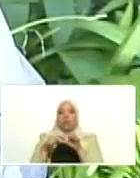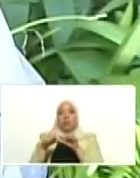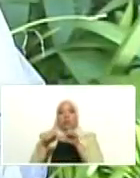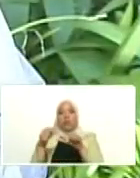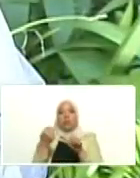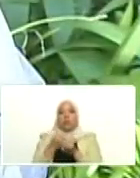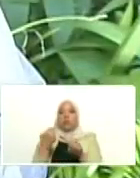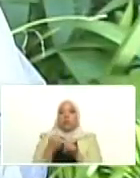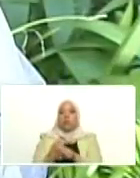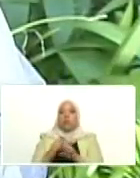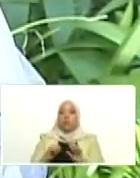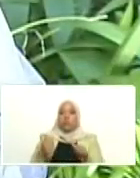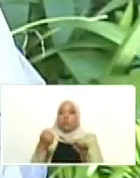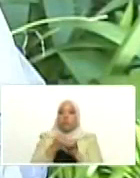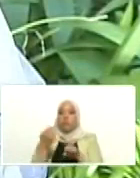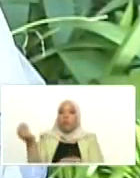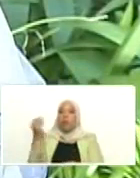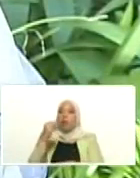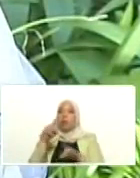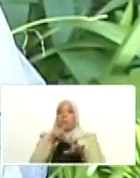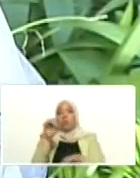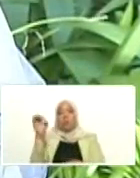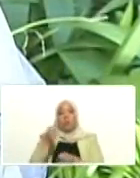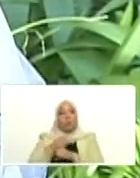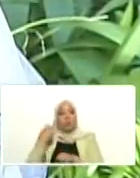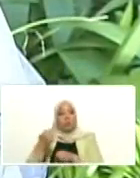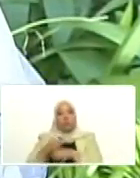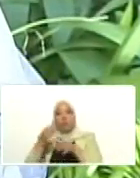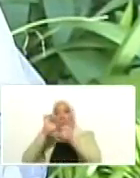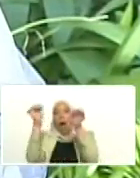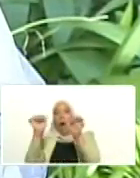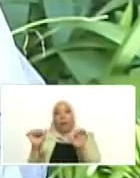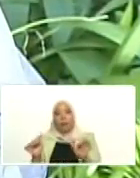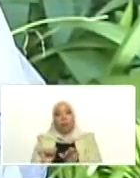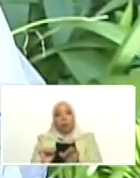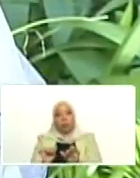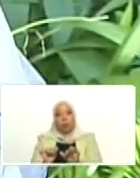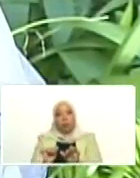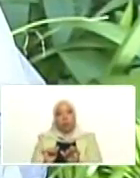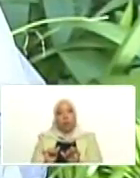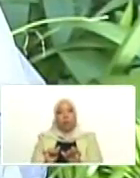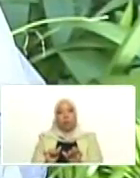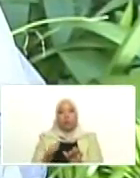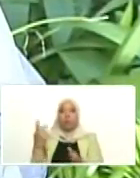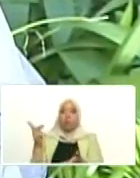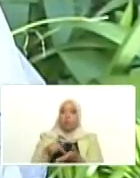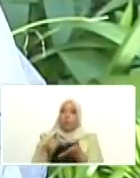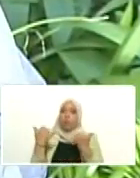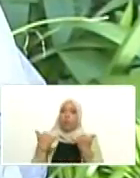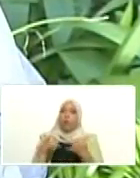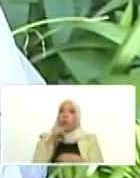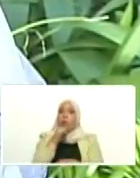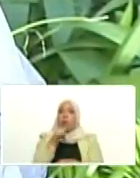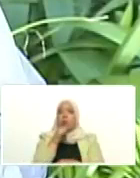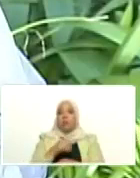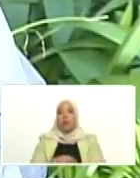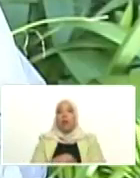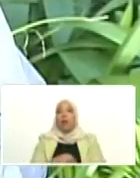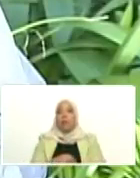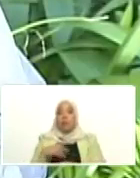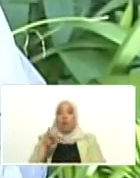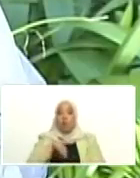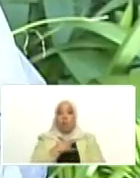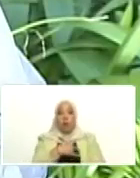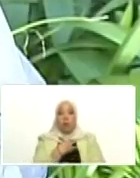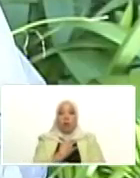la restauración de más de 100 obras de arte que forman parte del patrimonio de la